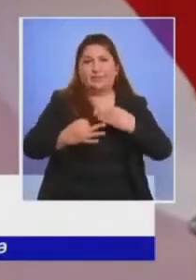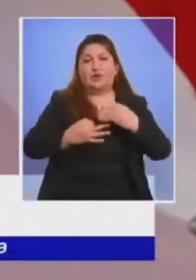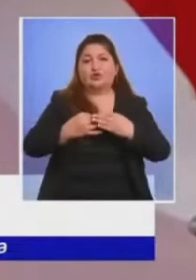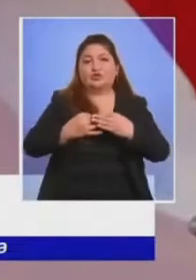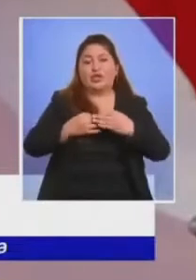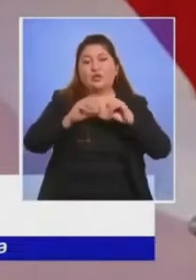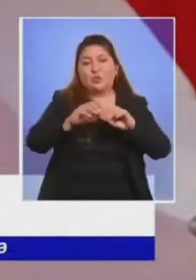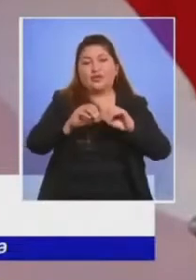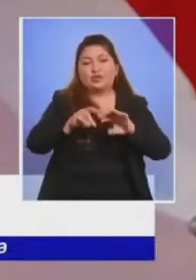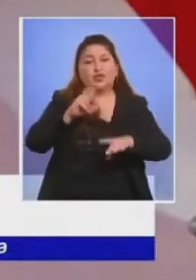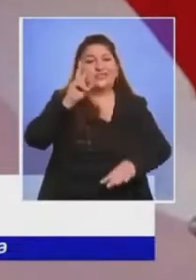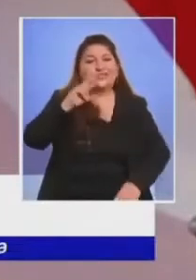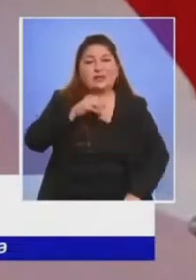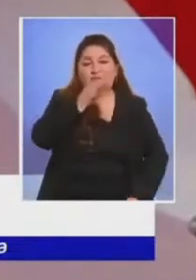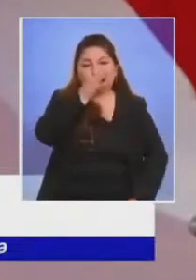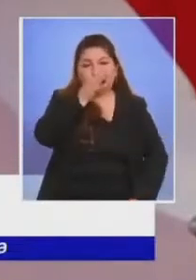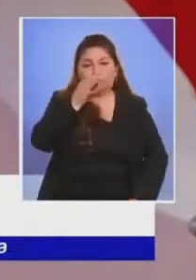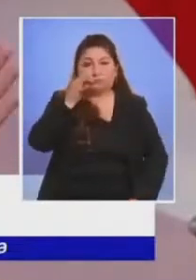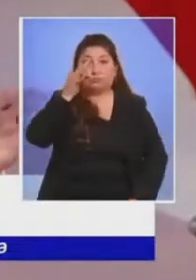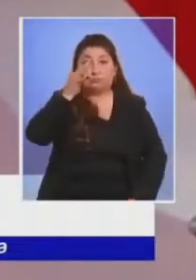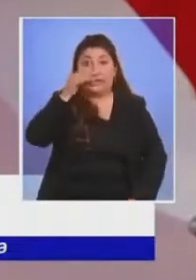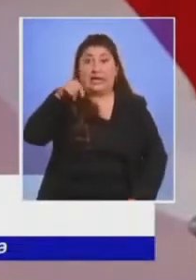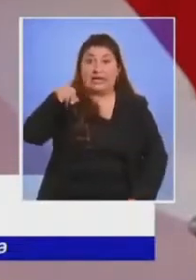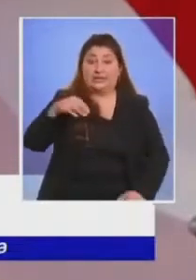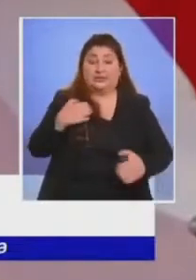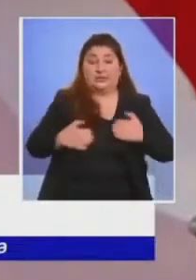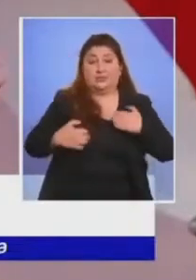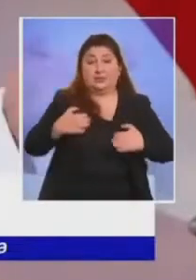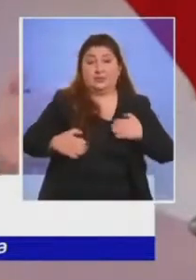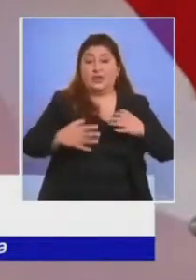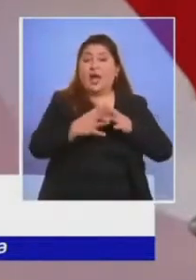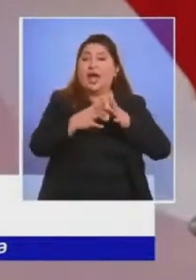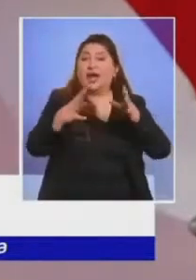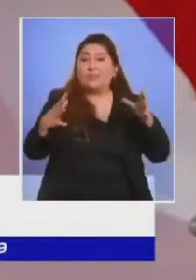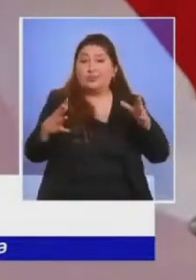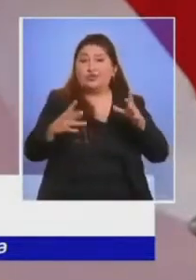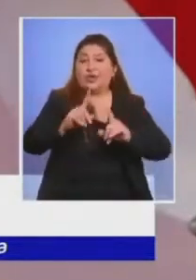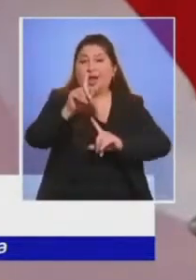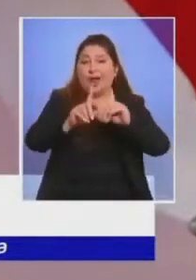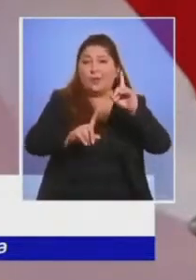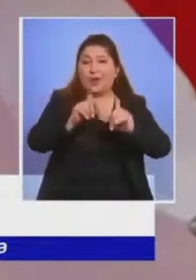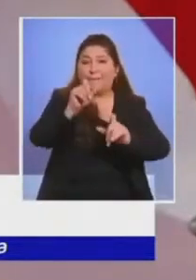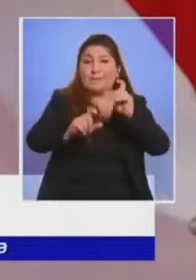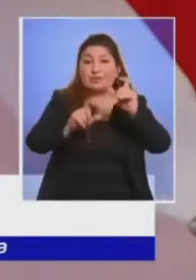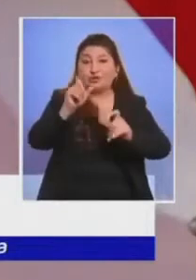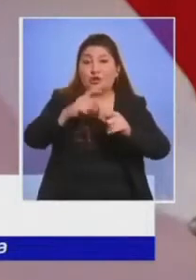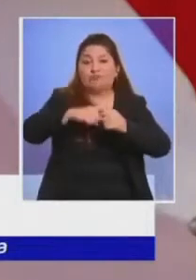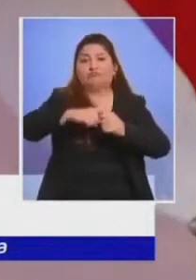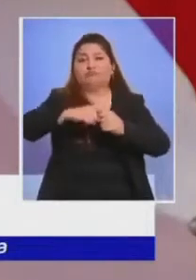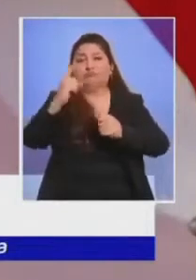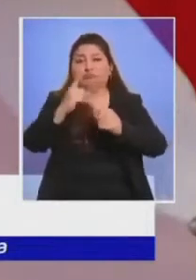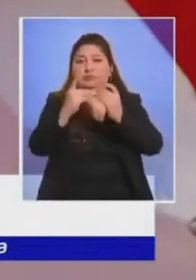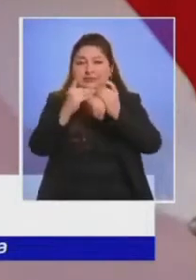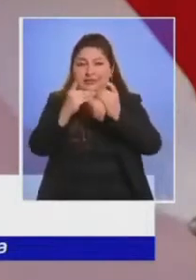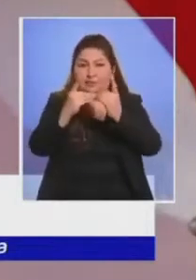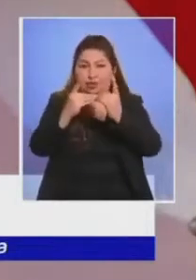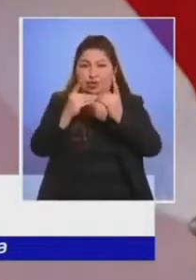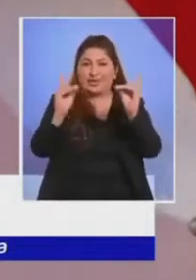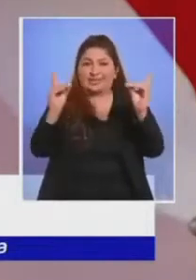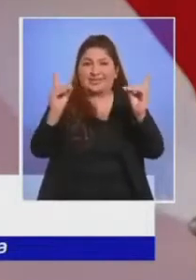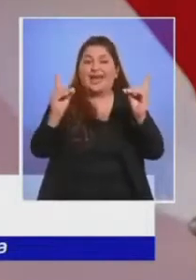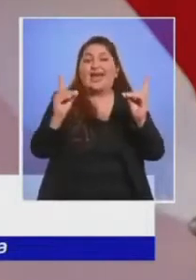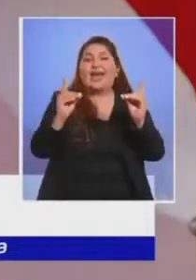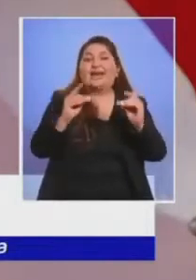Eso seguramente irritó a muchos que incluso hoy día se han ido de las filas de la Democracia Cristiana. Y nosotros dimos